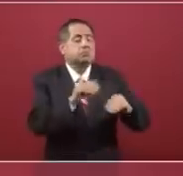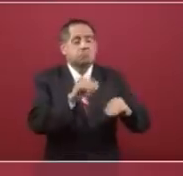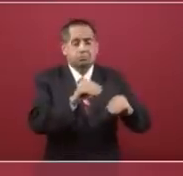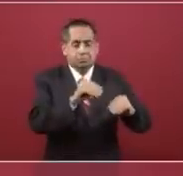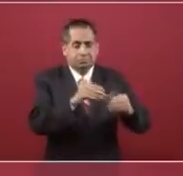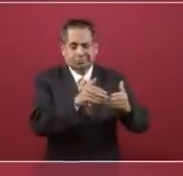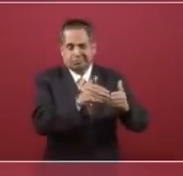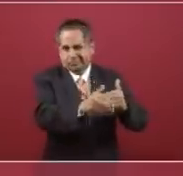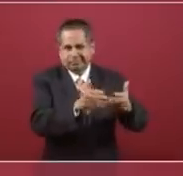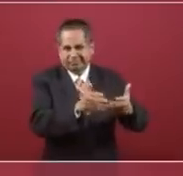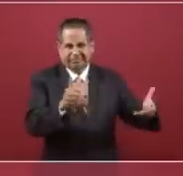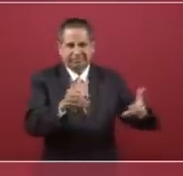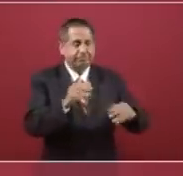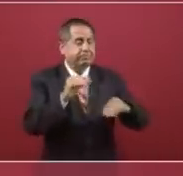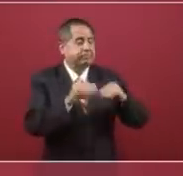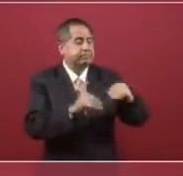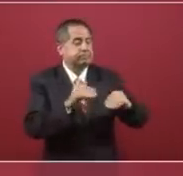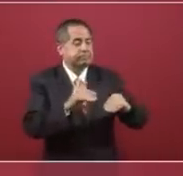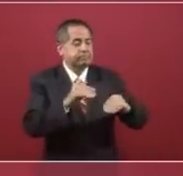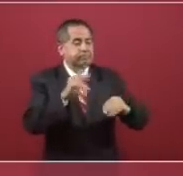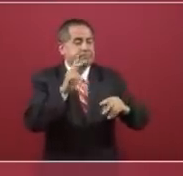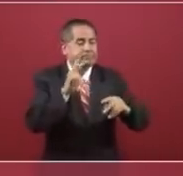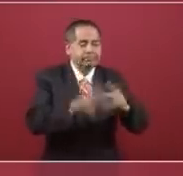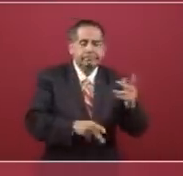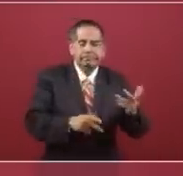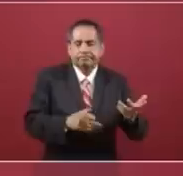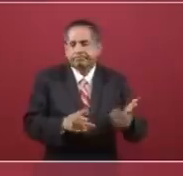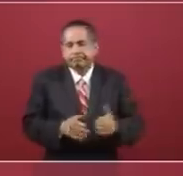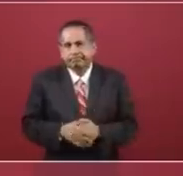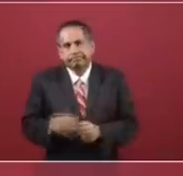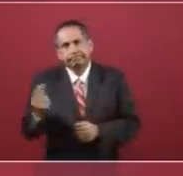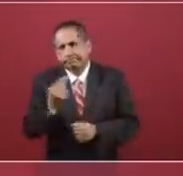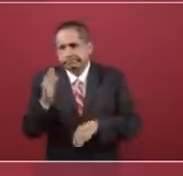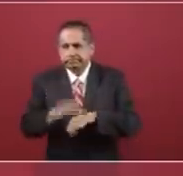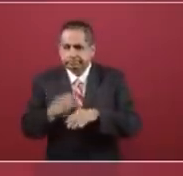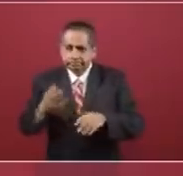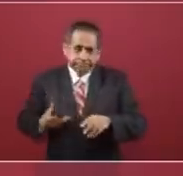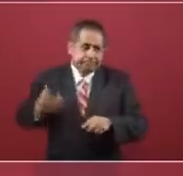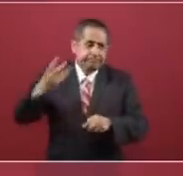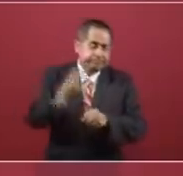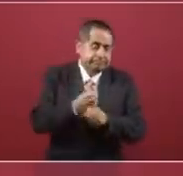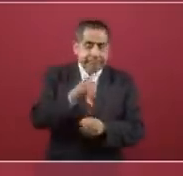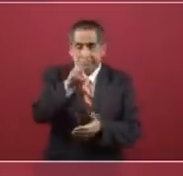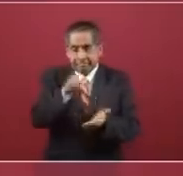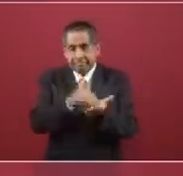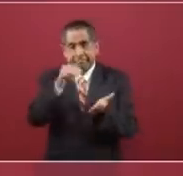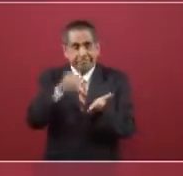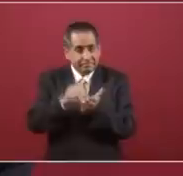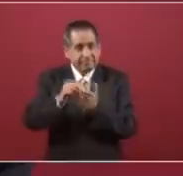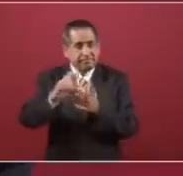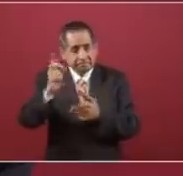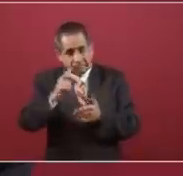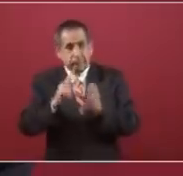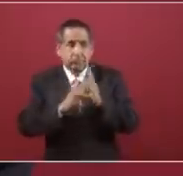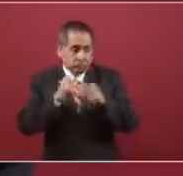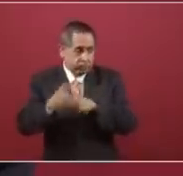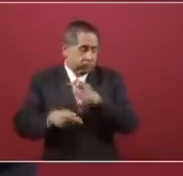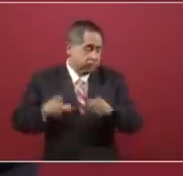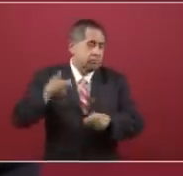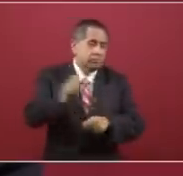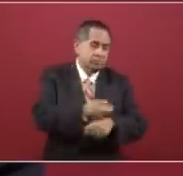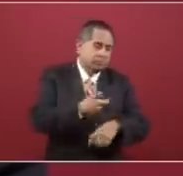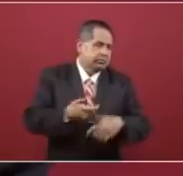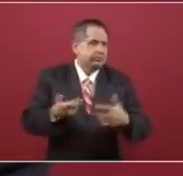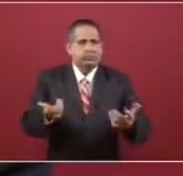esa obra. Se van a requerir alrededor de 3,000 millones de dólares. Y